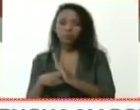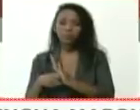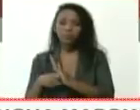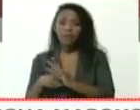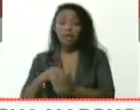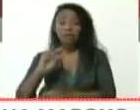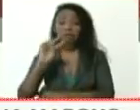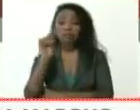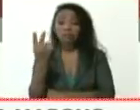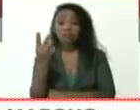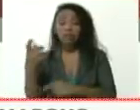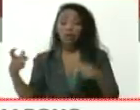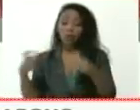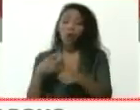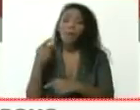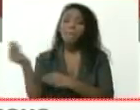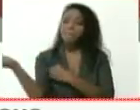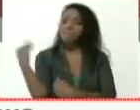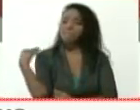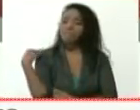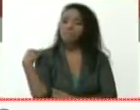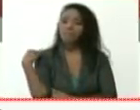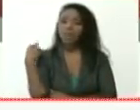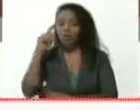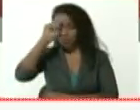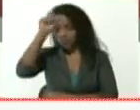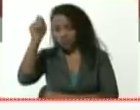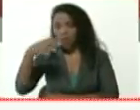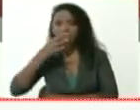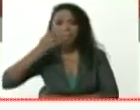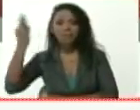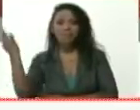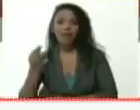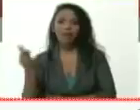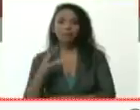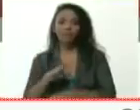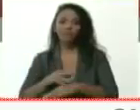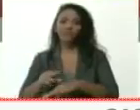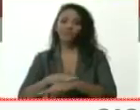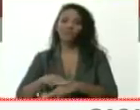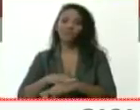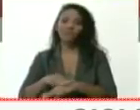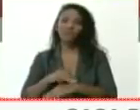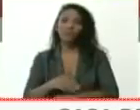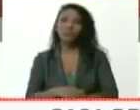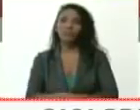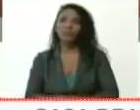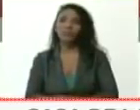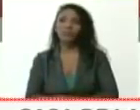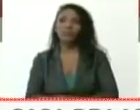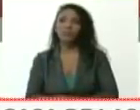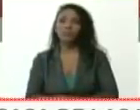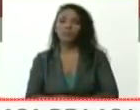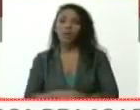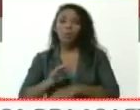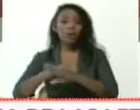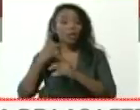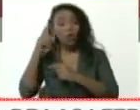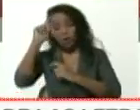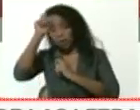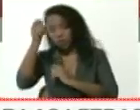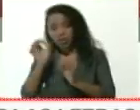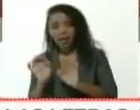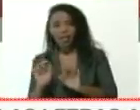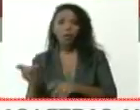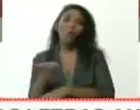segunda reunión, nos dijo, me dijo, me reconoció, tenía verdad, ministro. Bueno, no me decía ministro, porque no nos reconoce como gobierno. Tenía usted verdad,